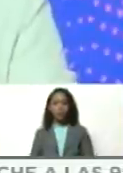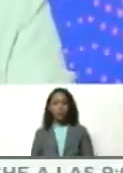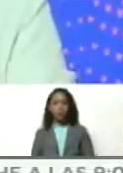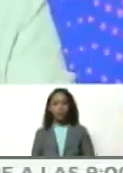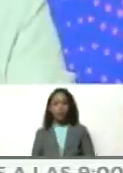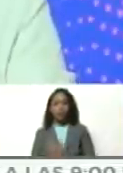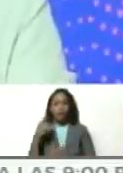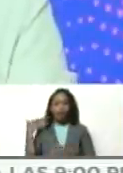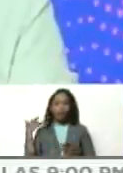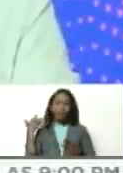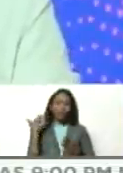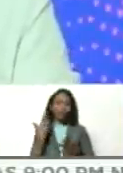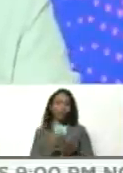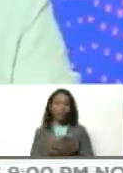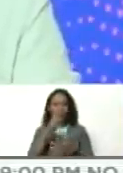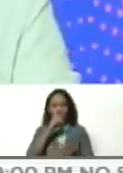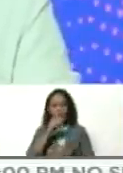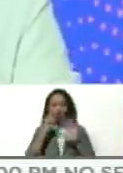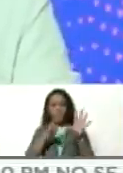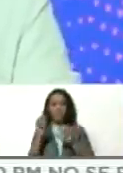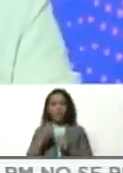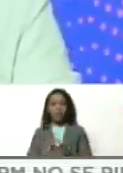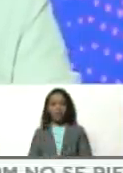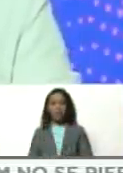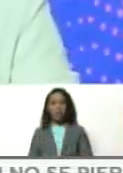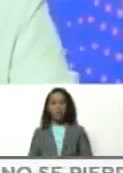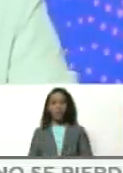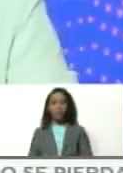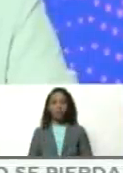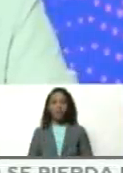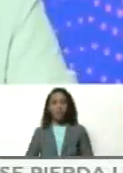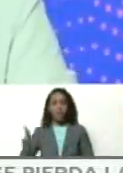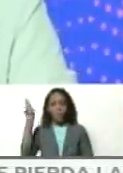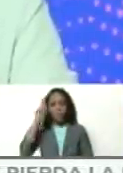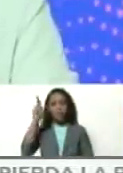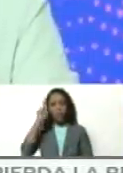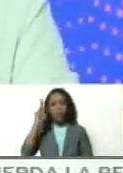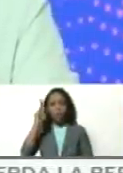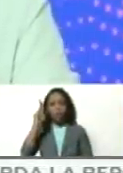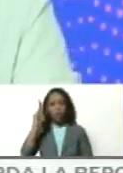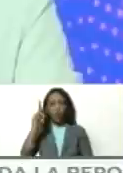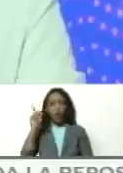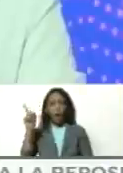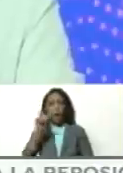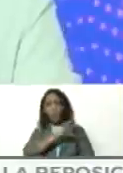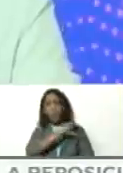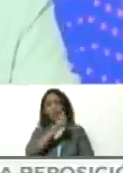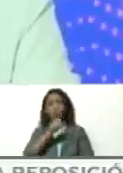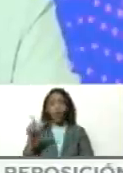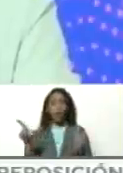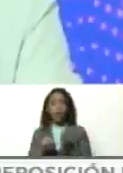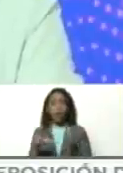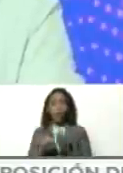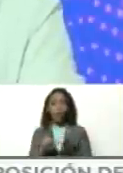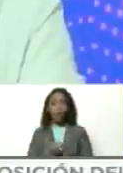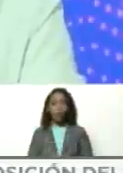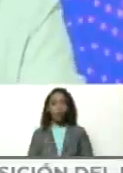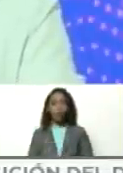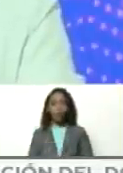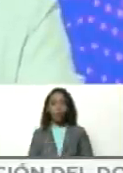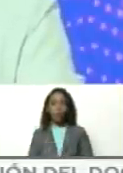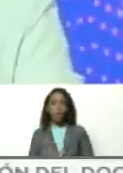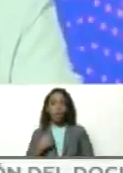Pasaron los años, llegaron los años 70, y el profesor Pedro Guevara era director del Liceo Ávalo,